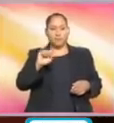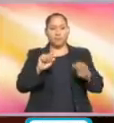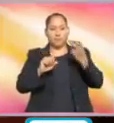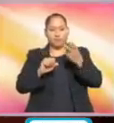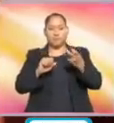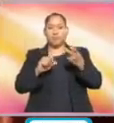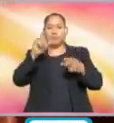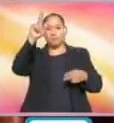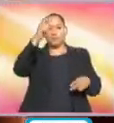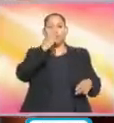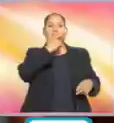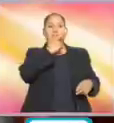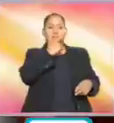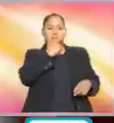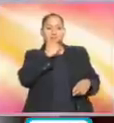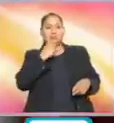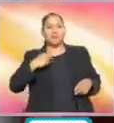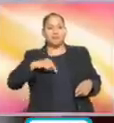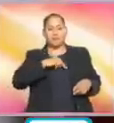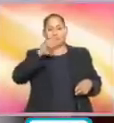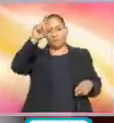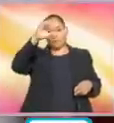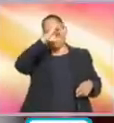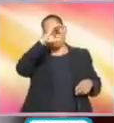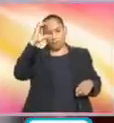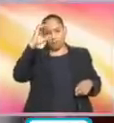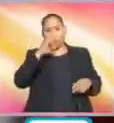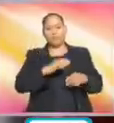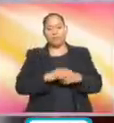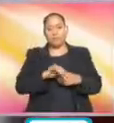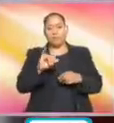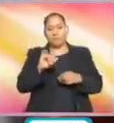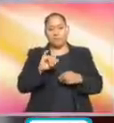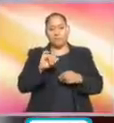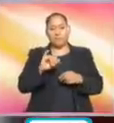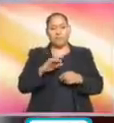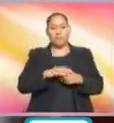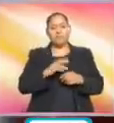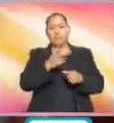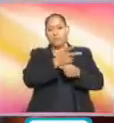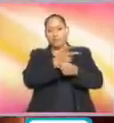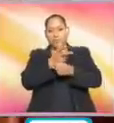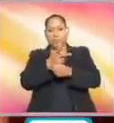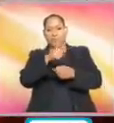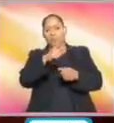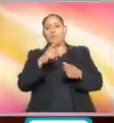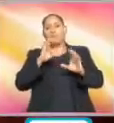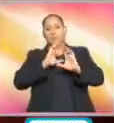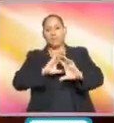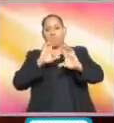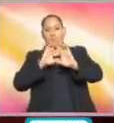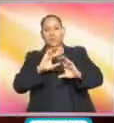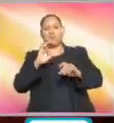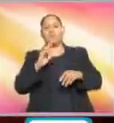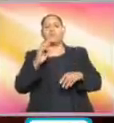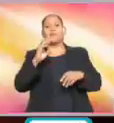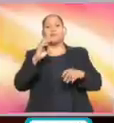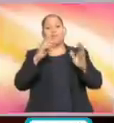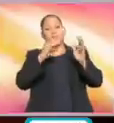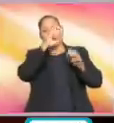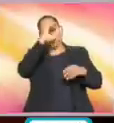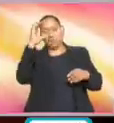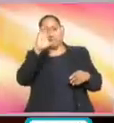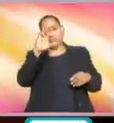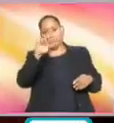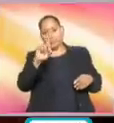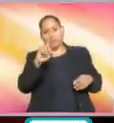foto fue allá en Londres, allá nos tomamos esa foto. Abbey Road. Sí, allí donde creo que grabaron ellos la portada del disco. Del disco,